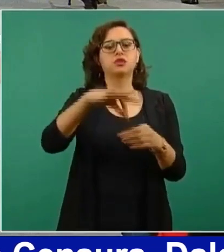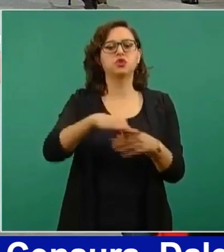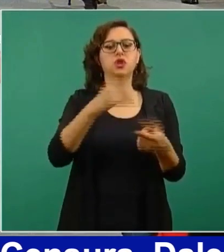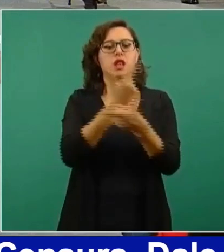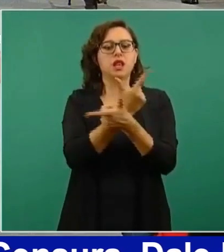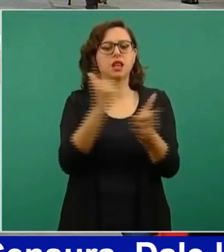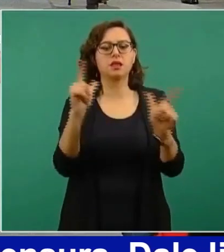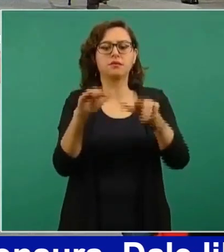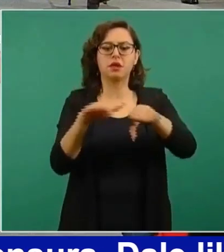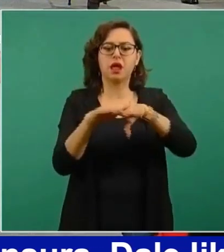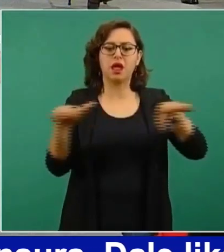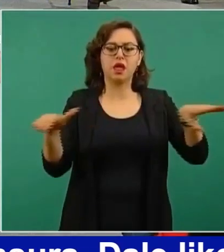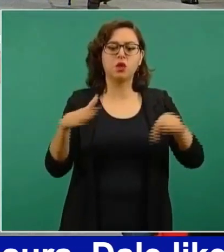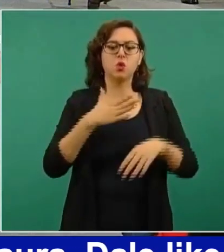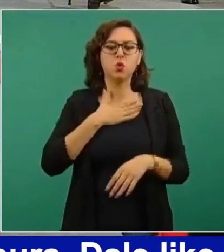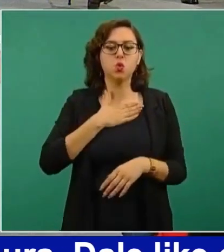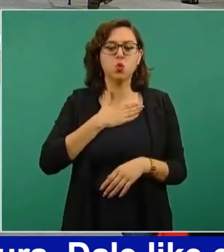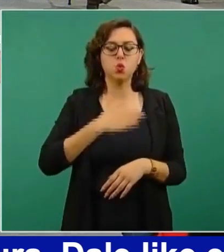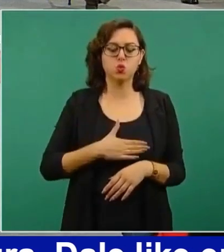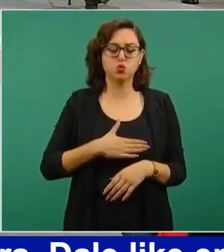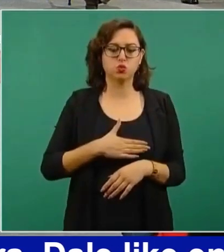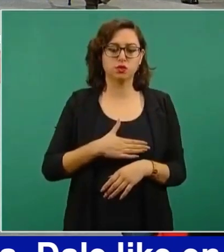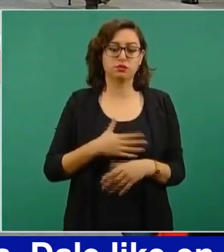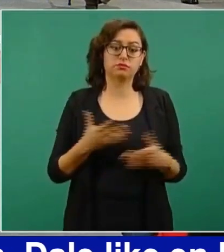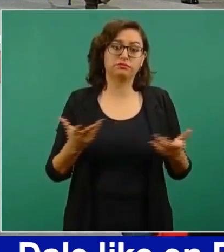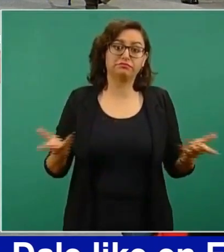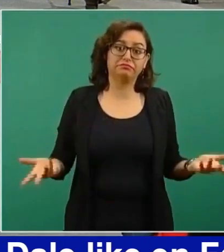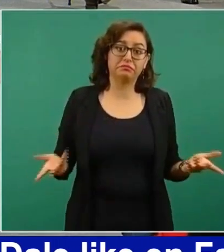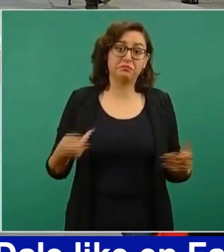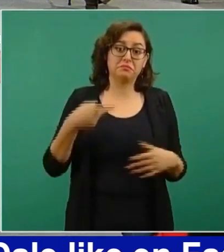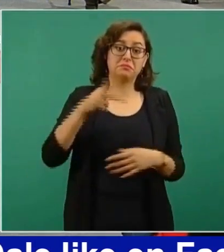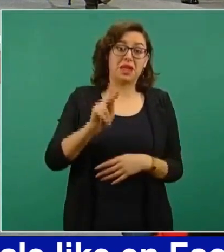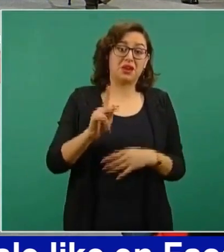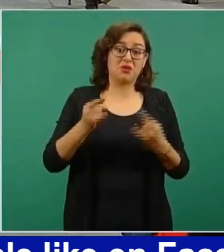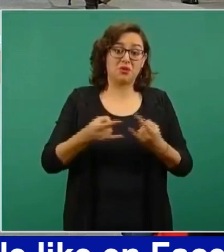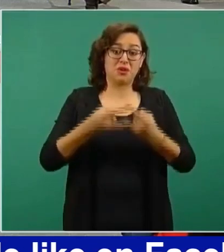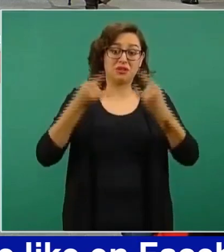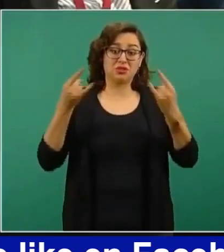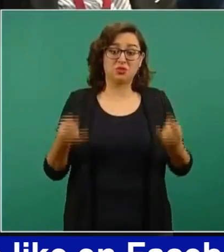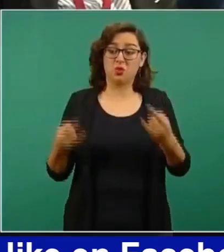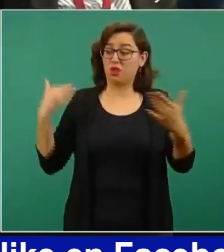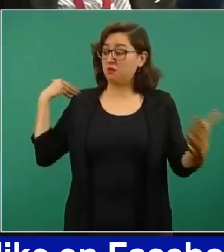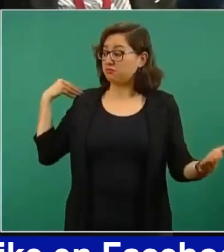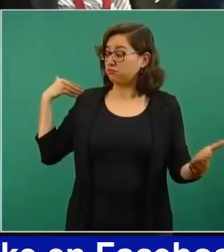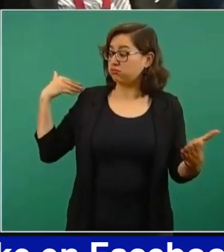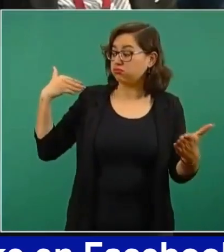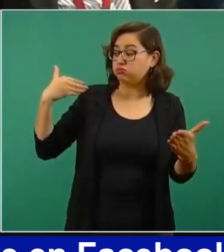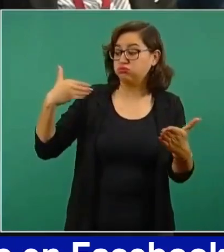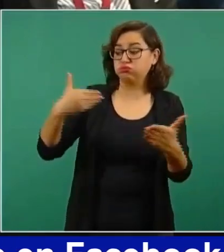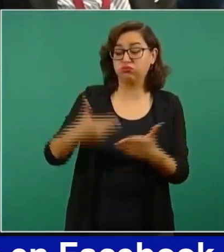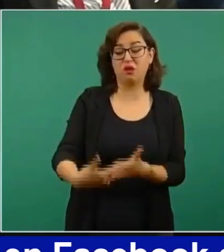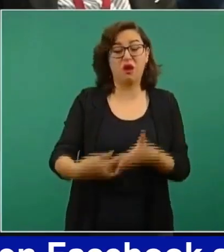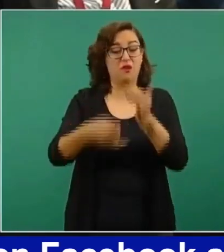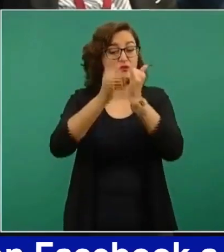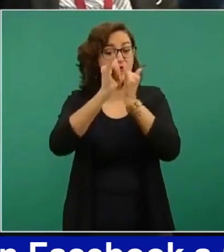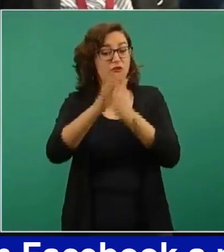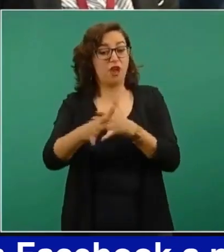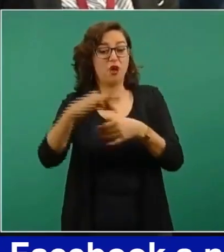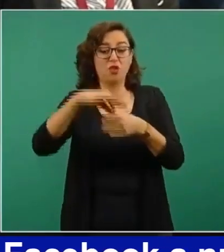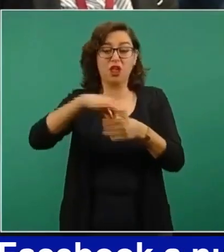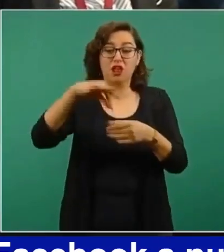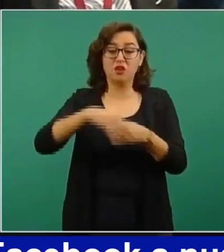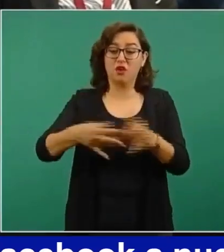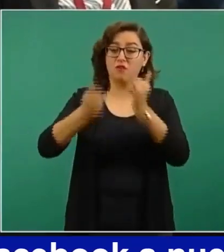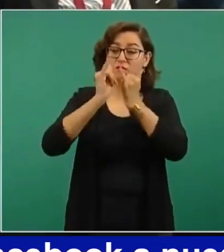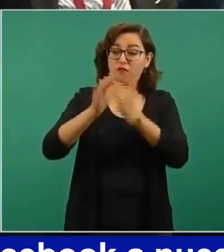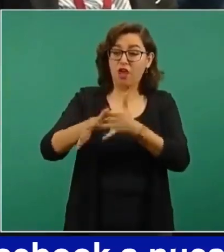En la historia de México, los fraudes electorales han sido avalados, han sido